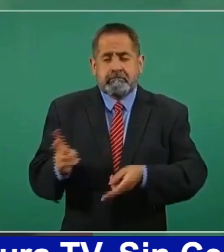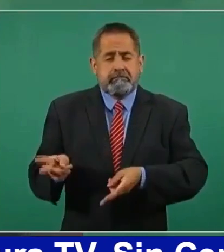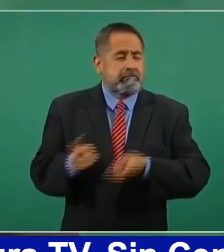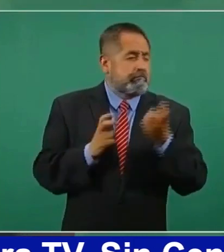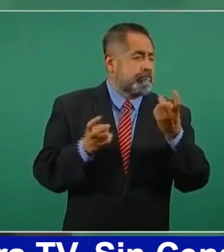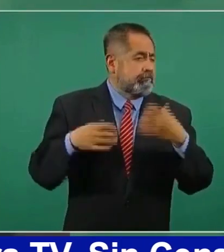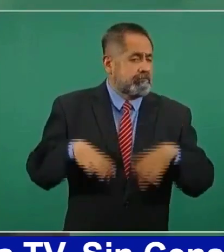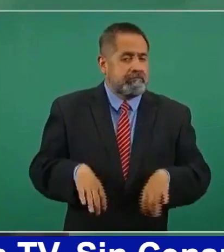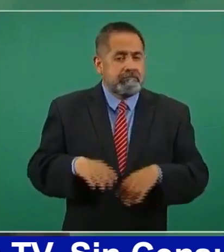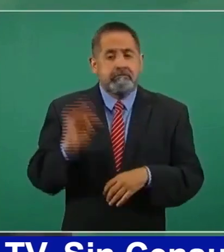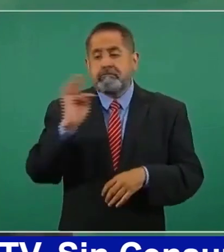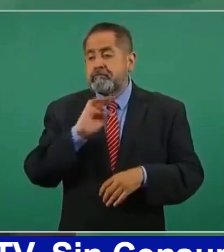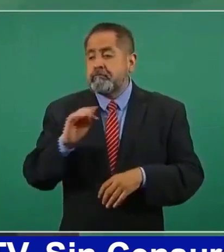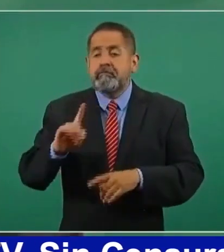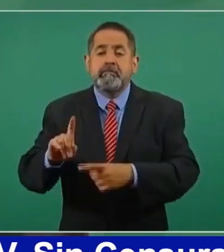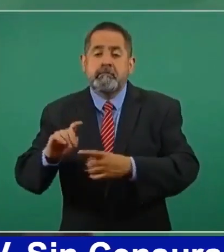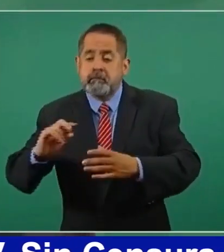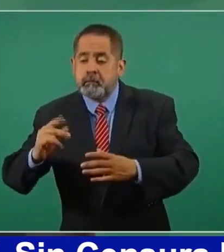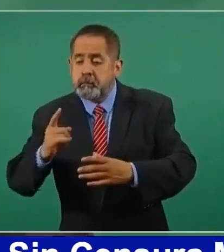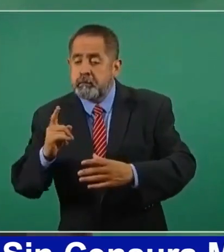que los bebederos para